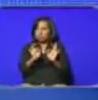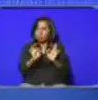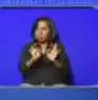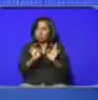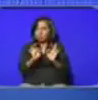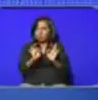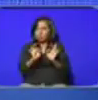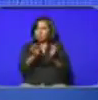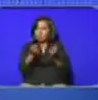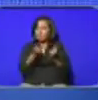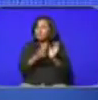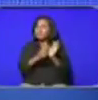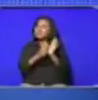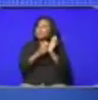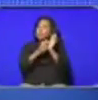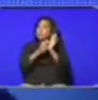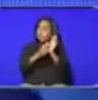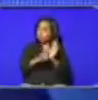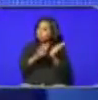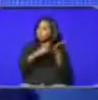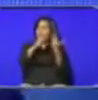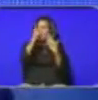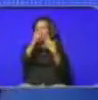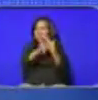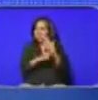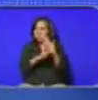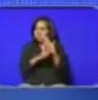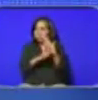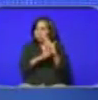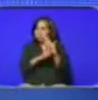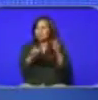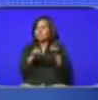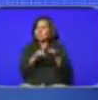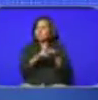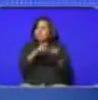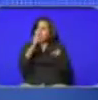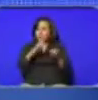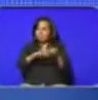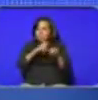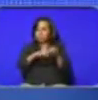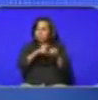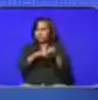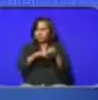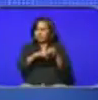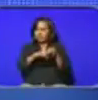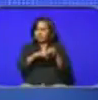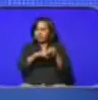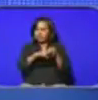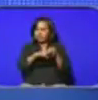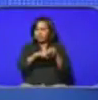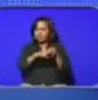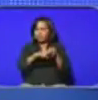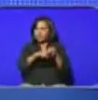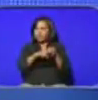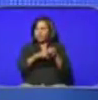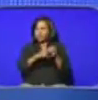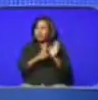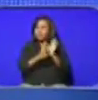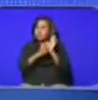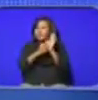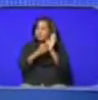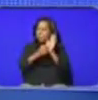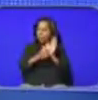las políticas de certificación y acreditación, sino participar también dentro de las agencias acreditadoras y certificadoras que darán fe de